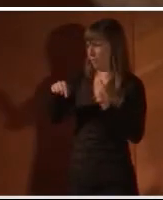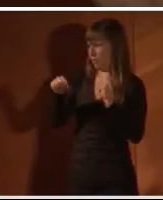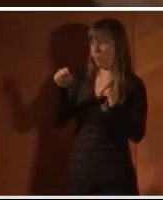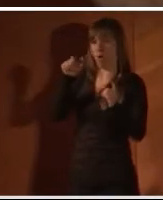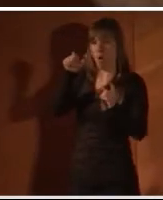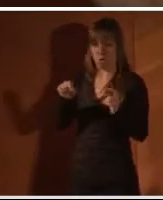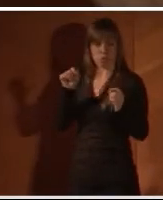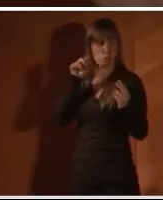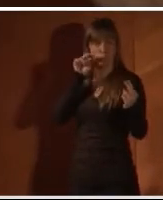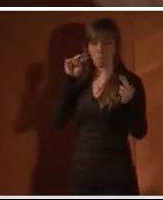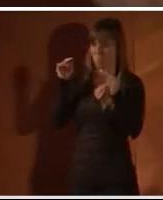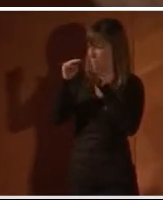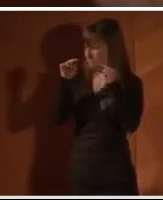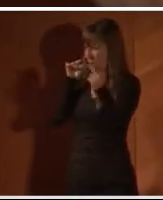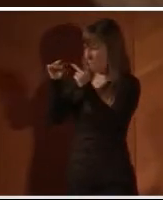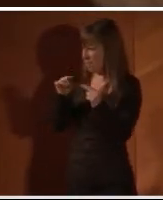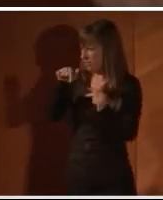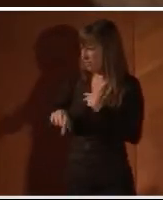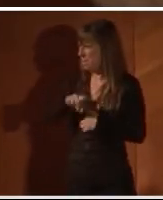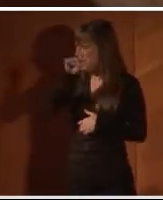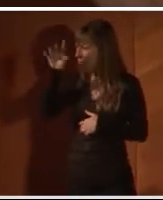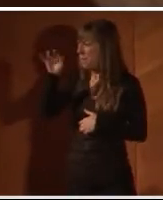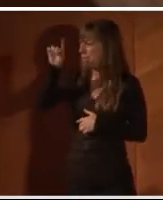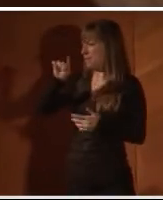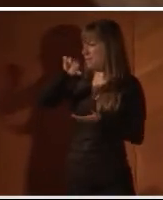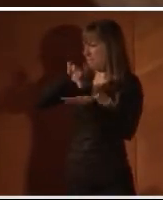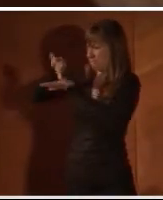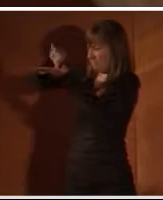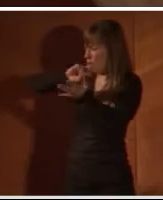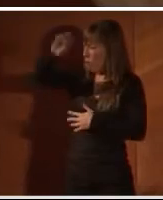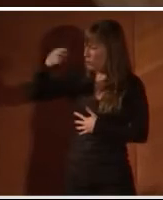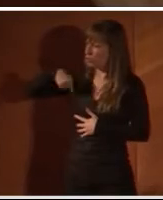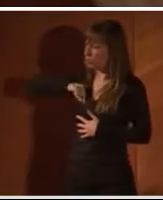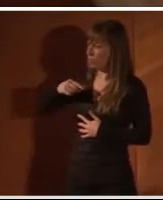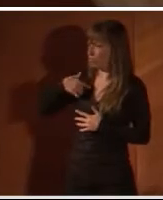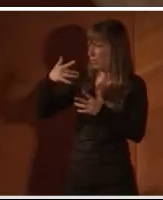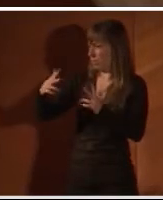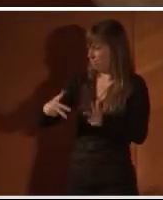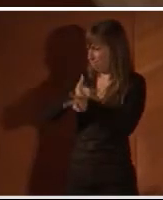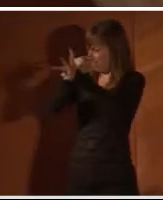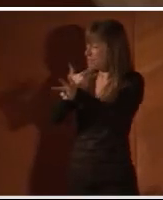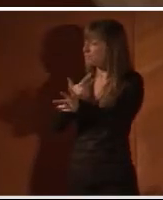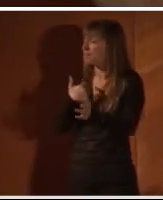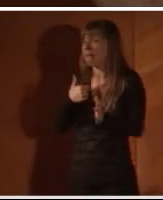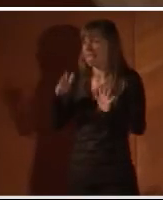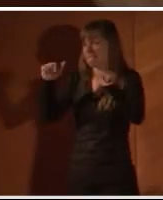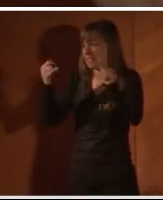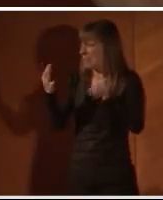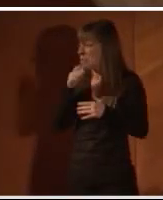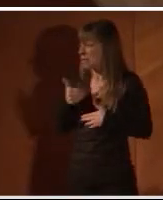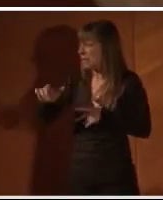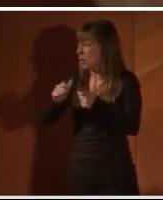todos vosotros, entre todos vosotros y Madrid. Yo me voy a despedir porque tengo ahora otra reunión, pero no quería dejar de deciros